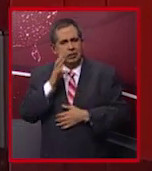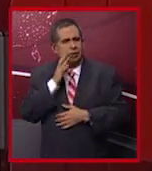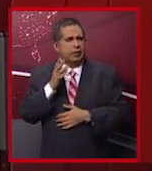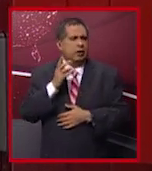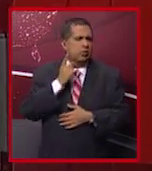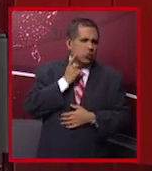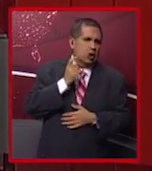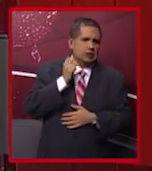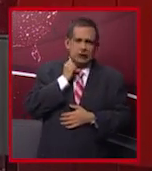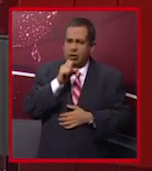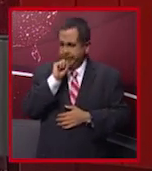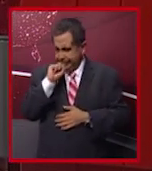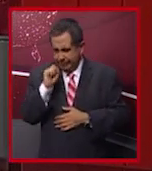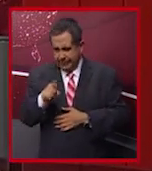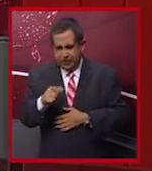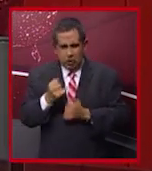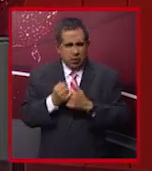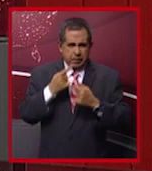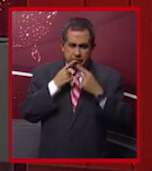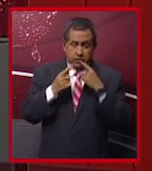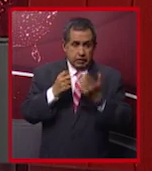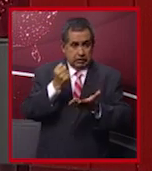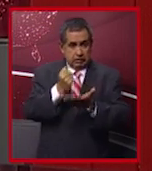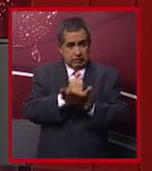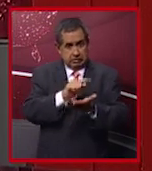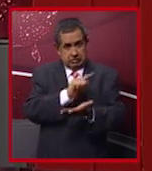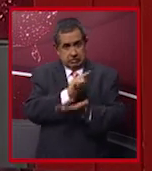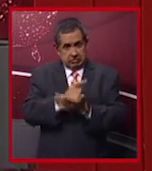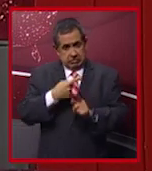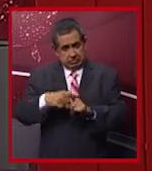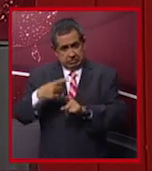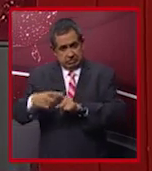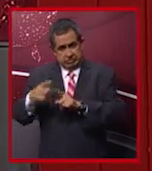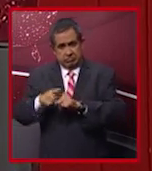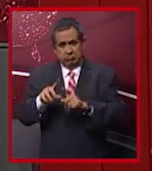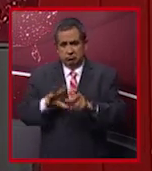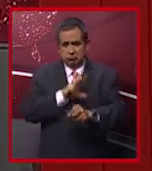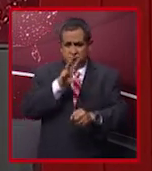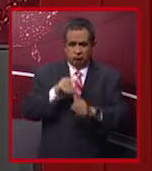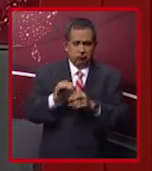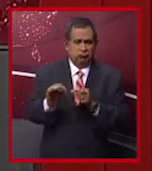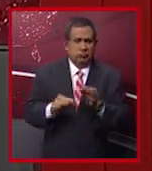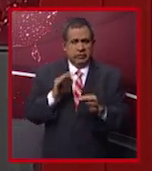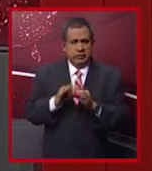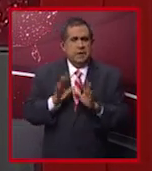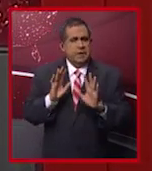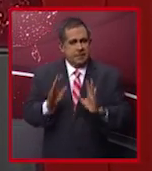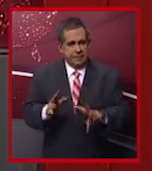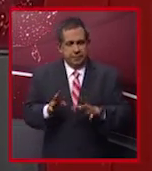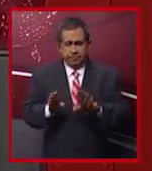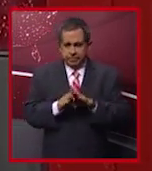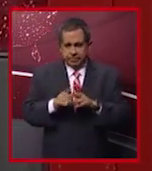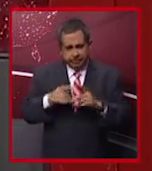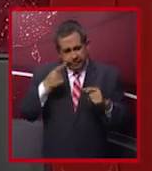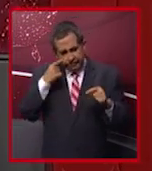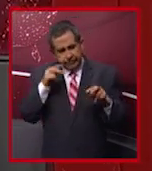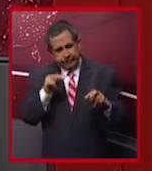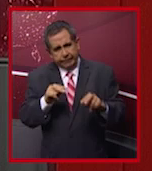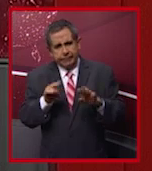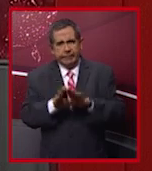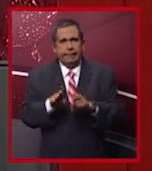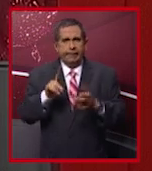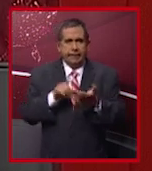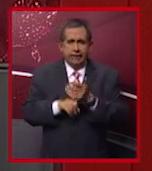Reforma 135. Se han avalado reformas constitucionales. Hemos estado observando, se han estado